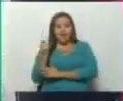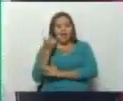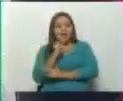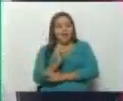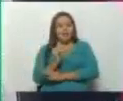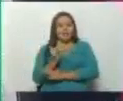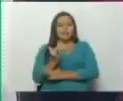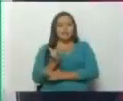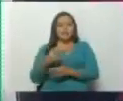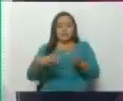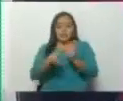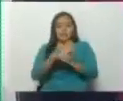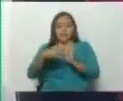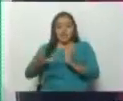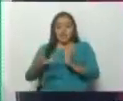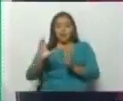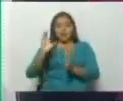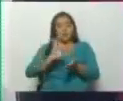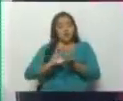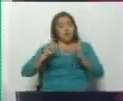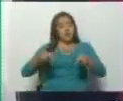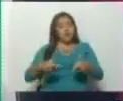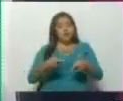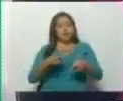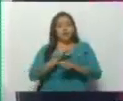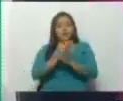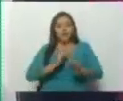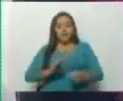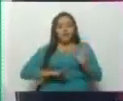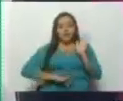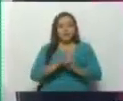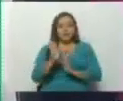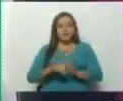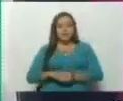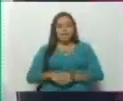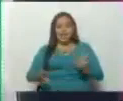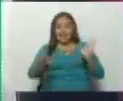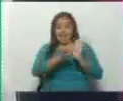instrumentos que tiene que desarrollar. Es decir, esta ley también va